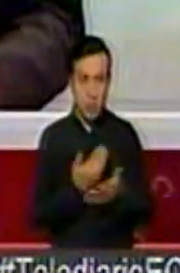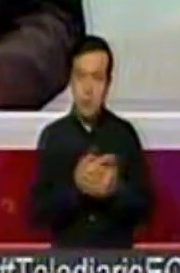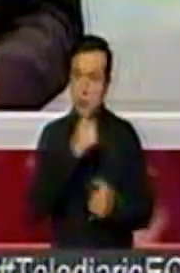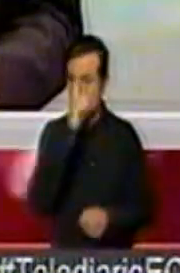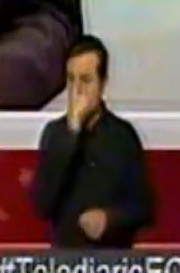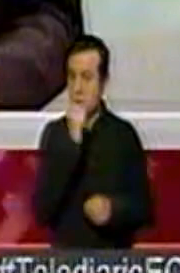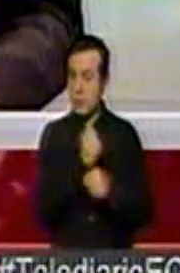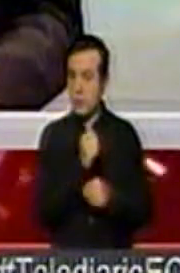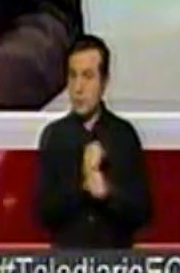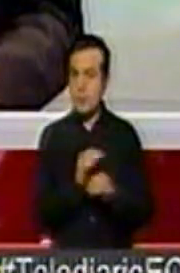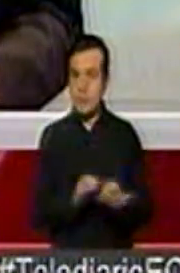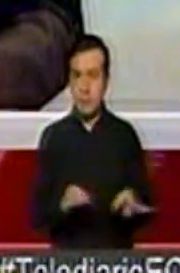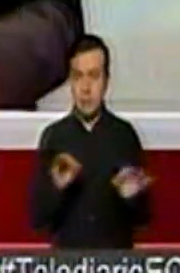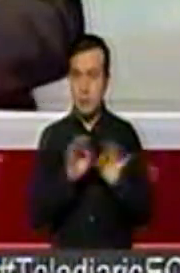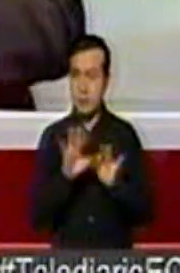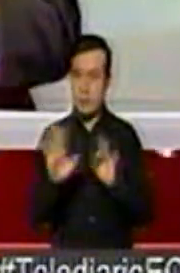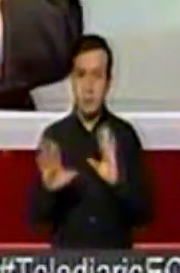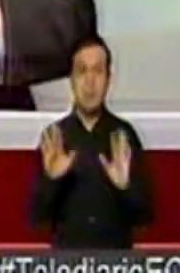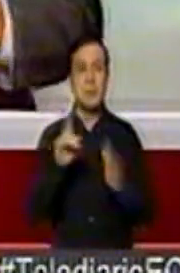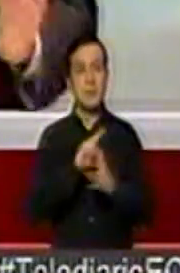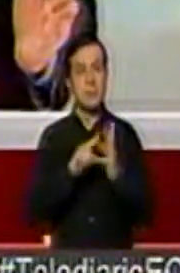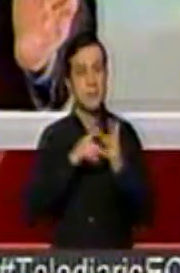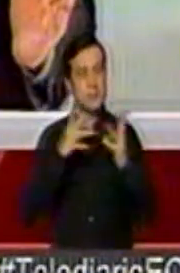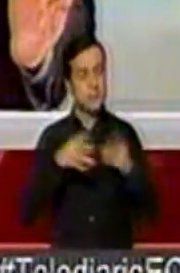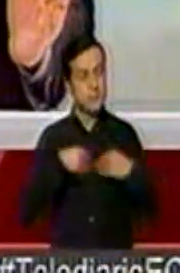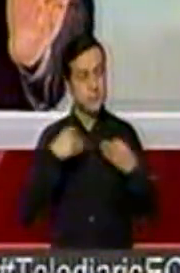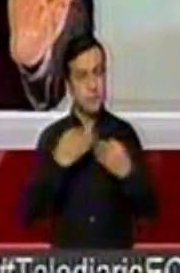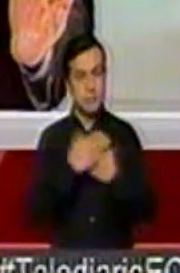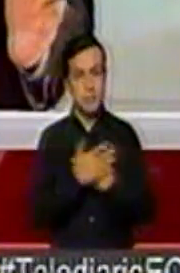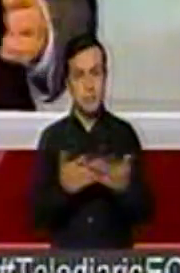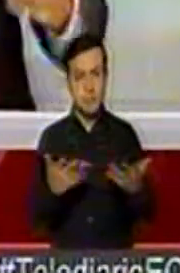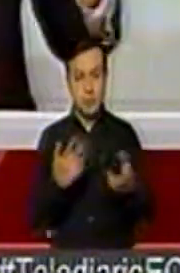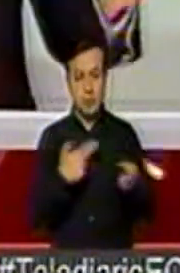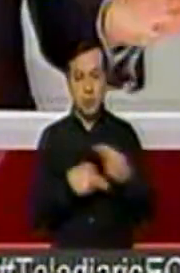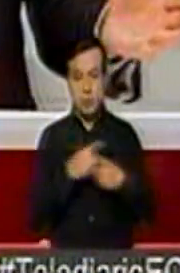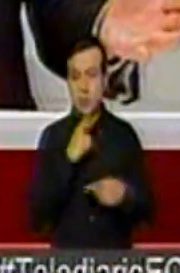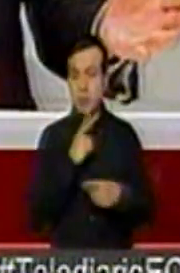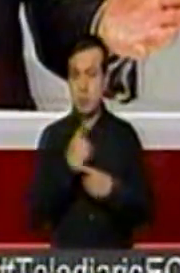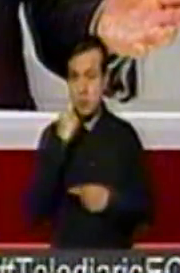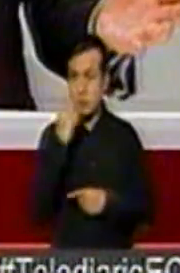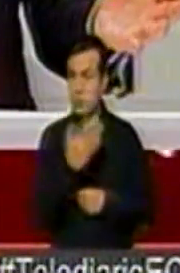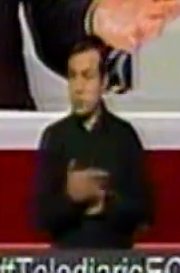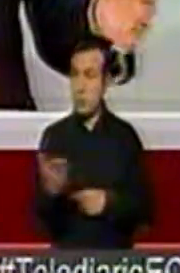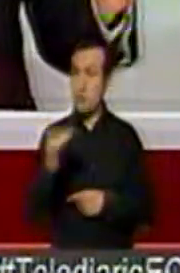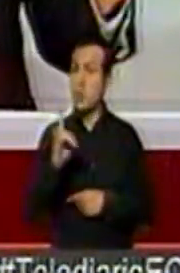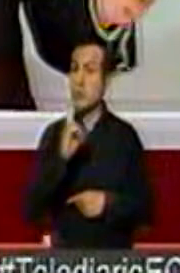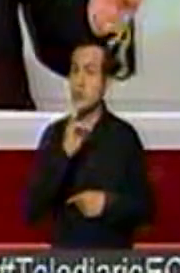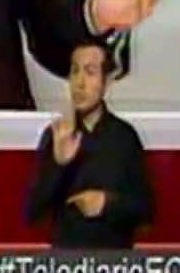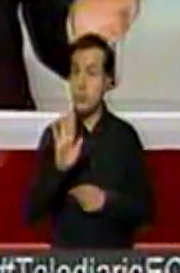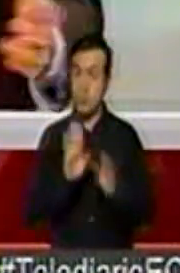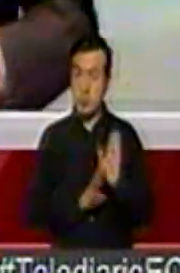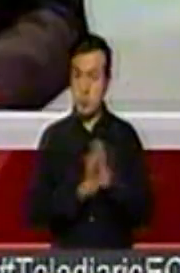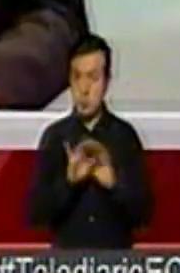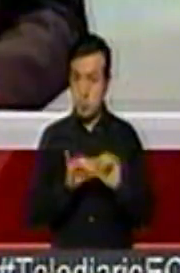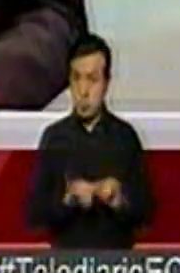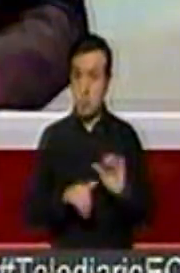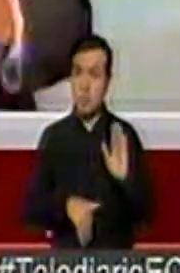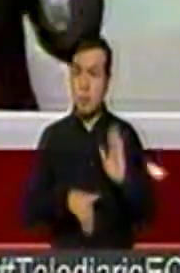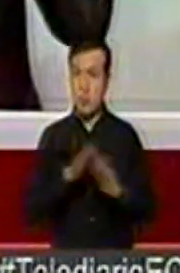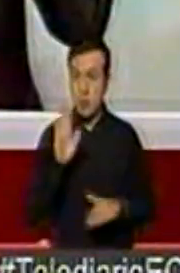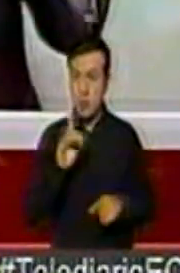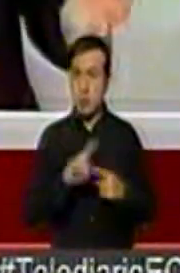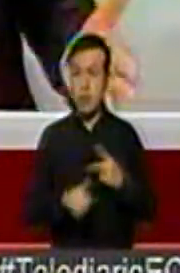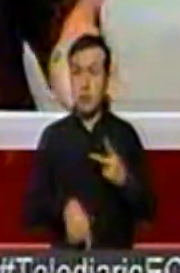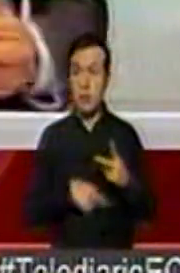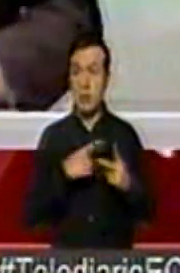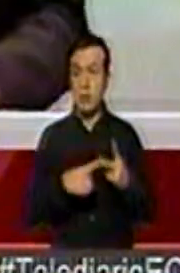importante que el sector y el país debe hacer para diversificar mercados. Ahí tenemos a Estados Unidos, que está creciendo un poco más en el consumo.